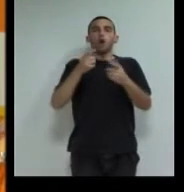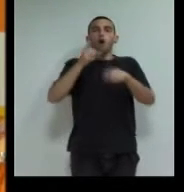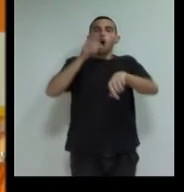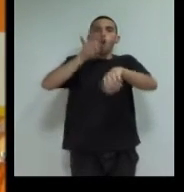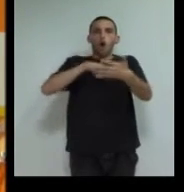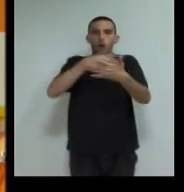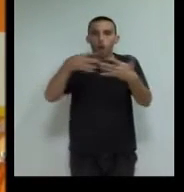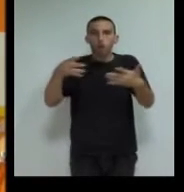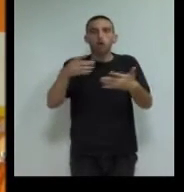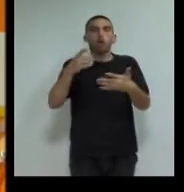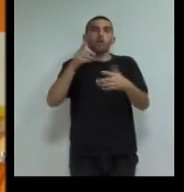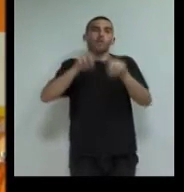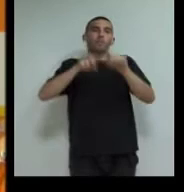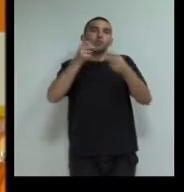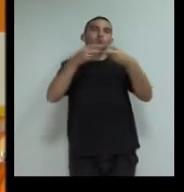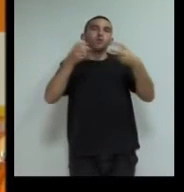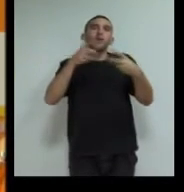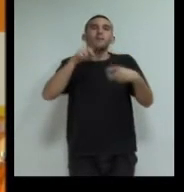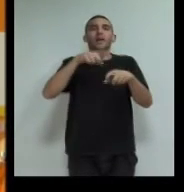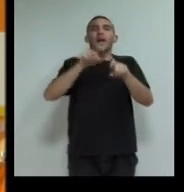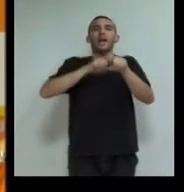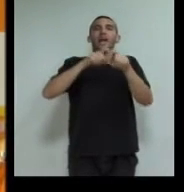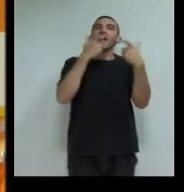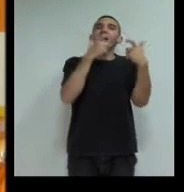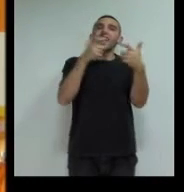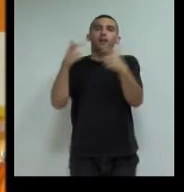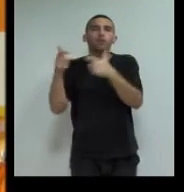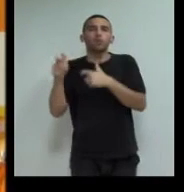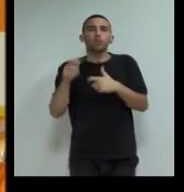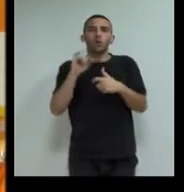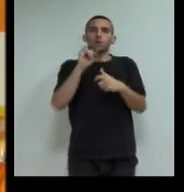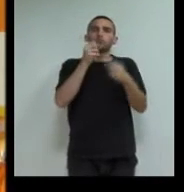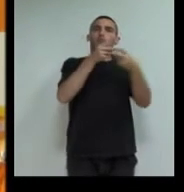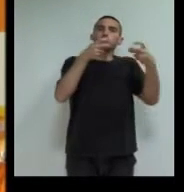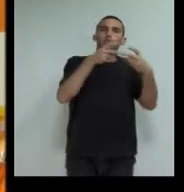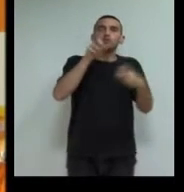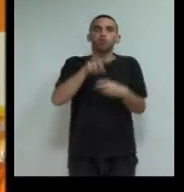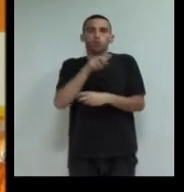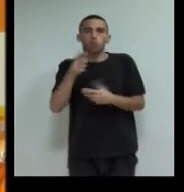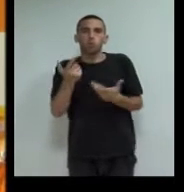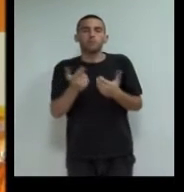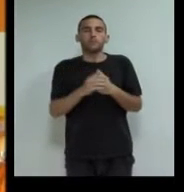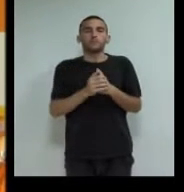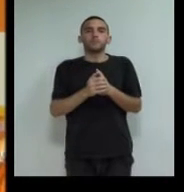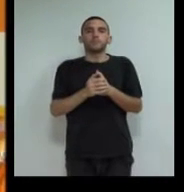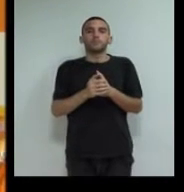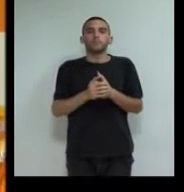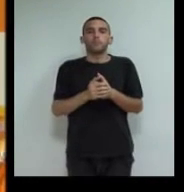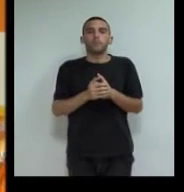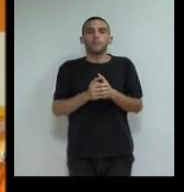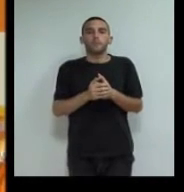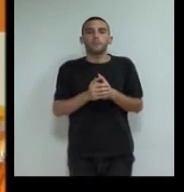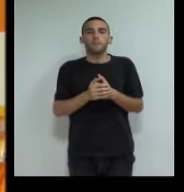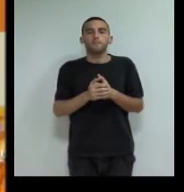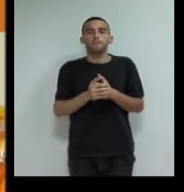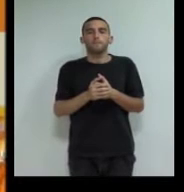subtitulado, menos, en función de género, los géneros que se están subtitulando más, menos, etc. Y